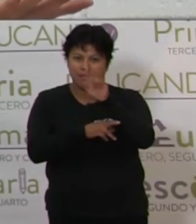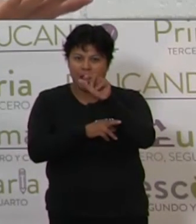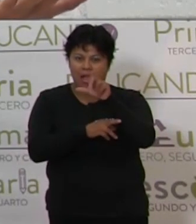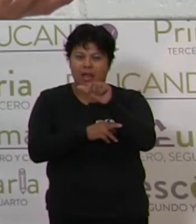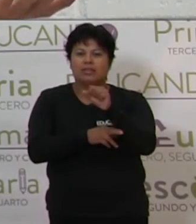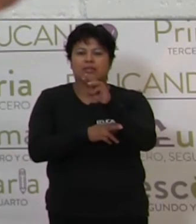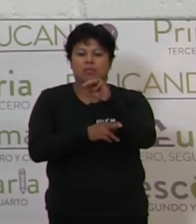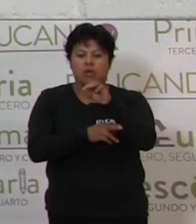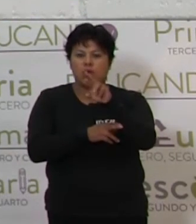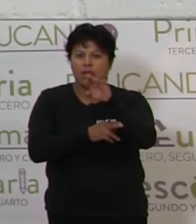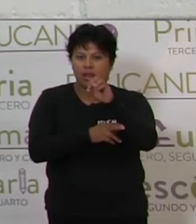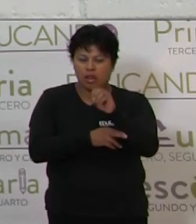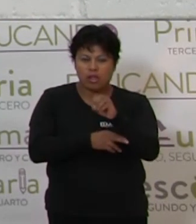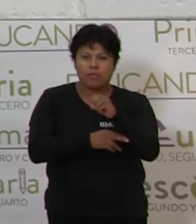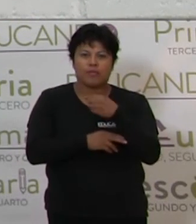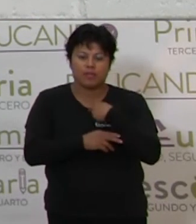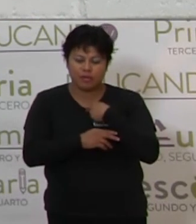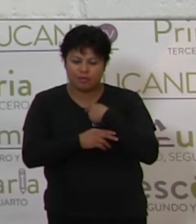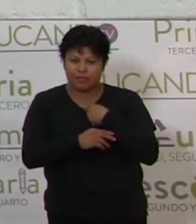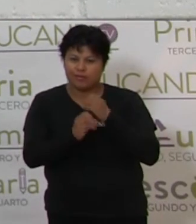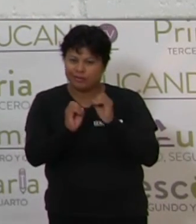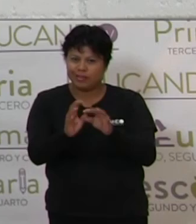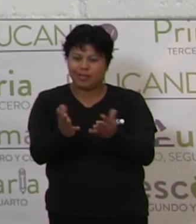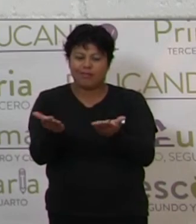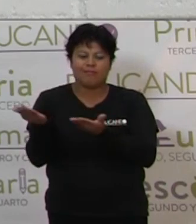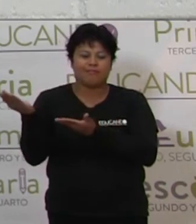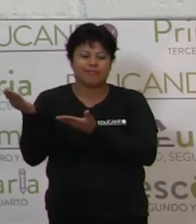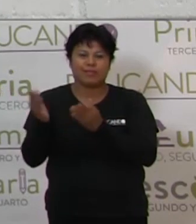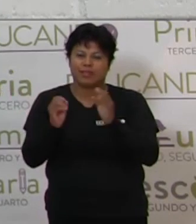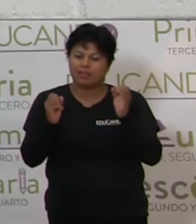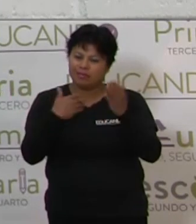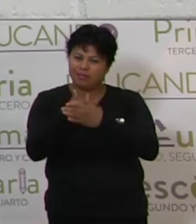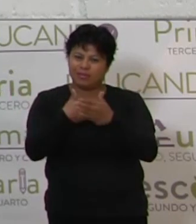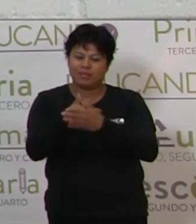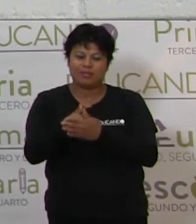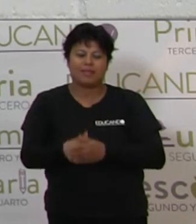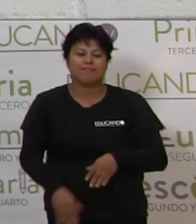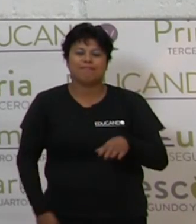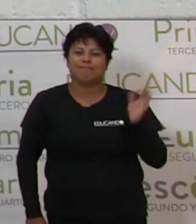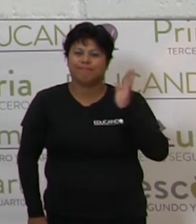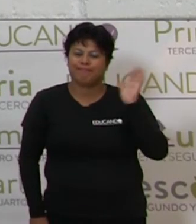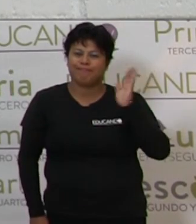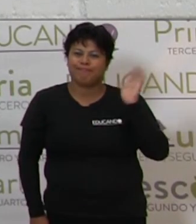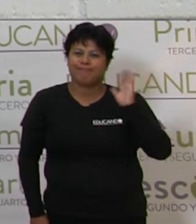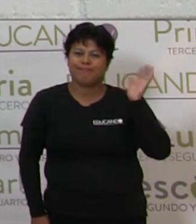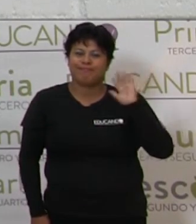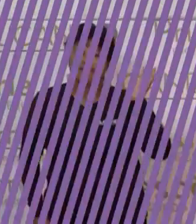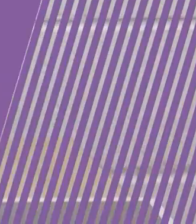Blancas Moreno y los dejo. Hasta la próxima.